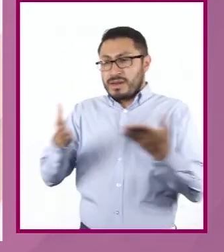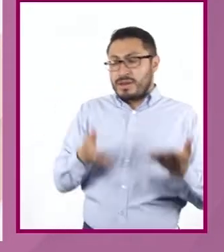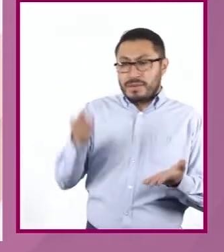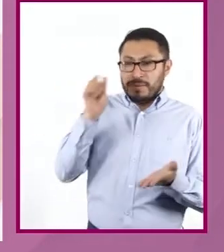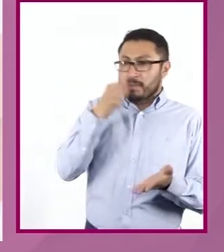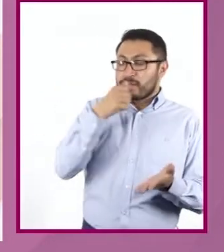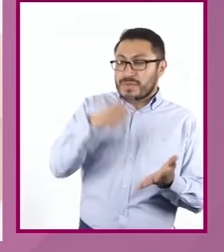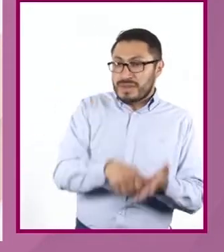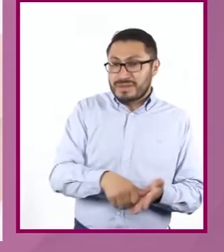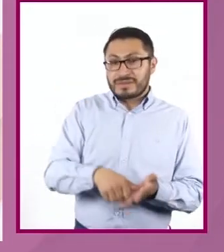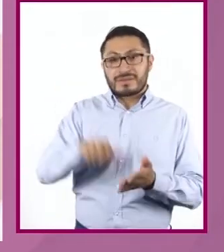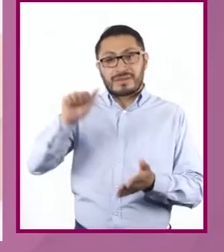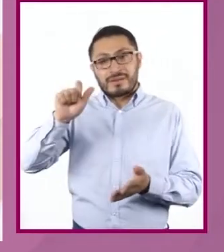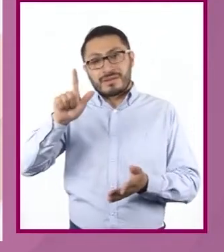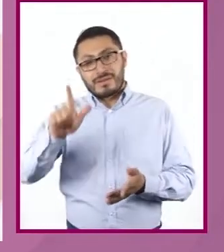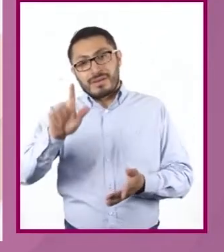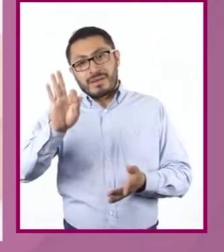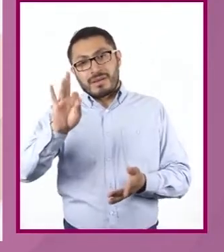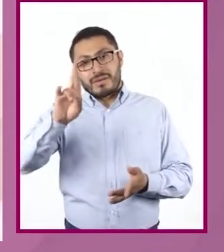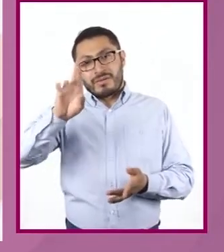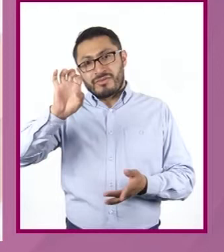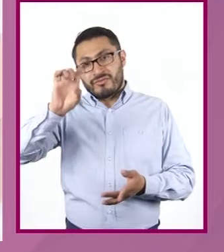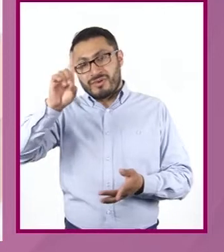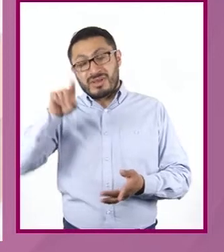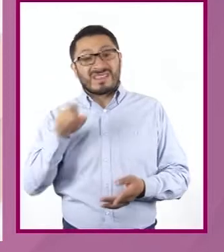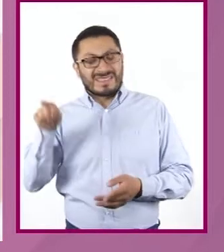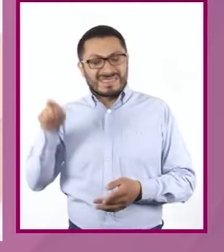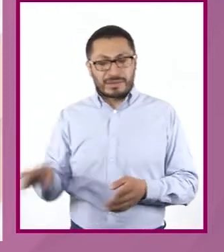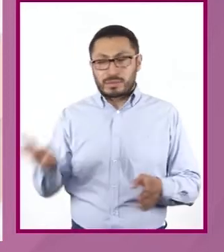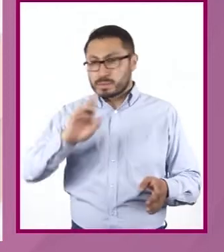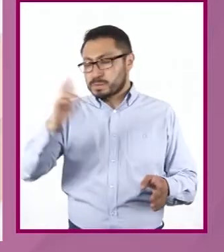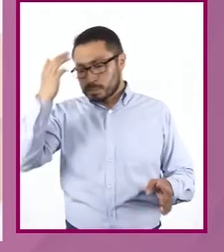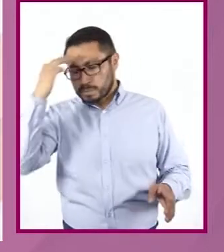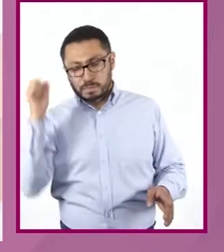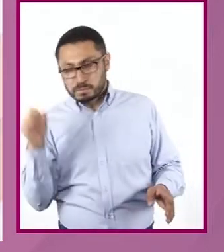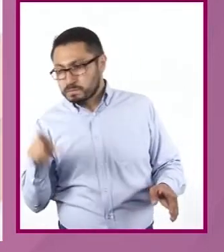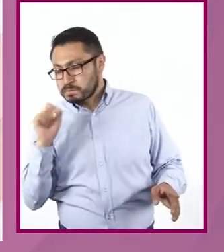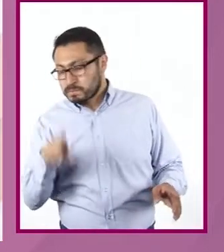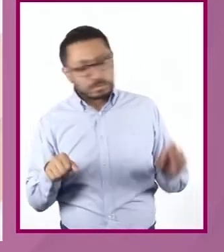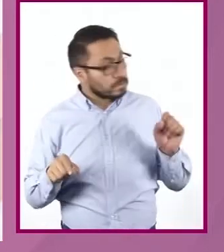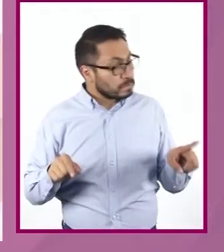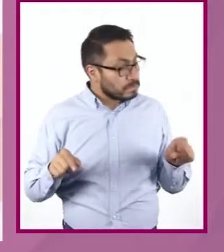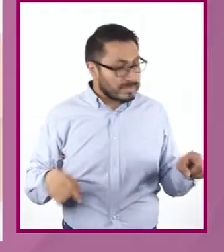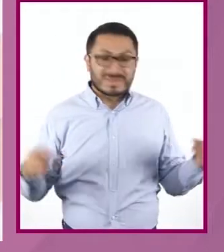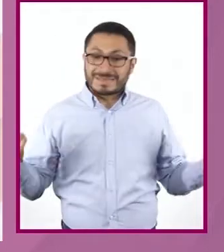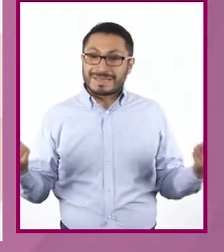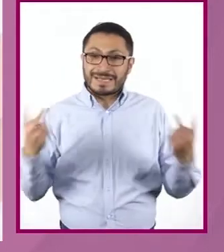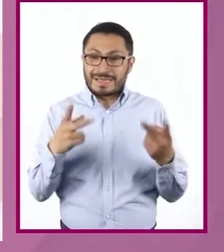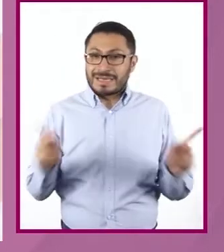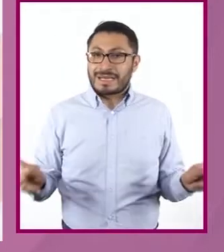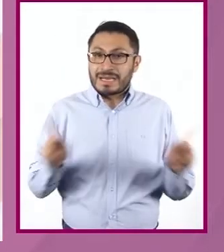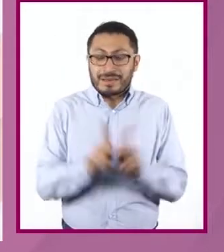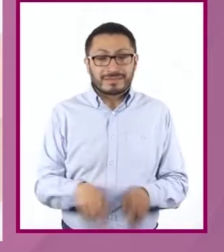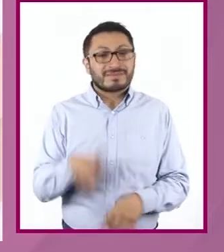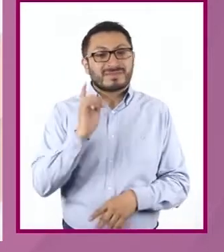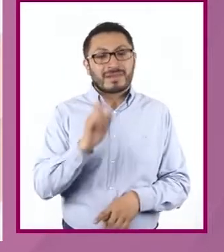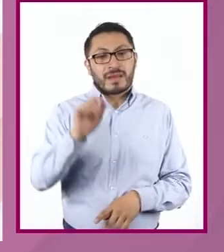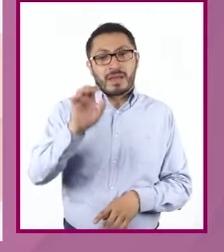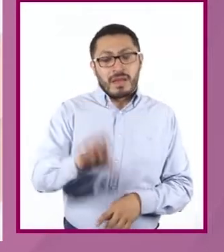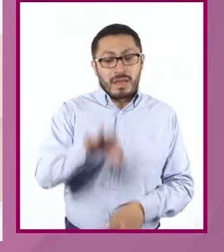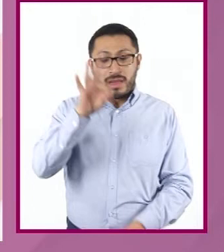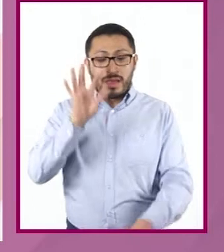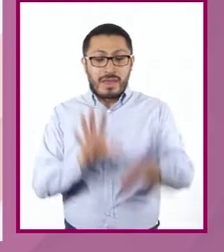Wallace, en el cual reconoció las mismas conclusiones a las que él había llegado. Era la selección natural la